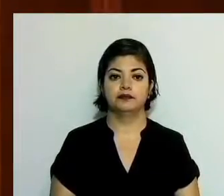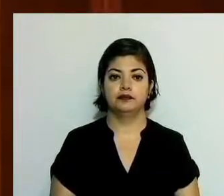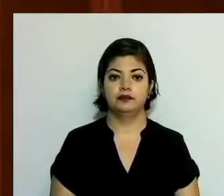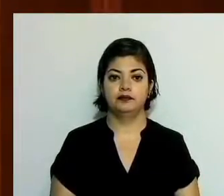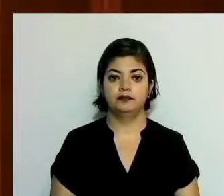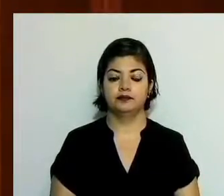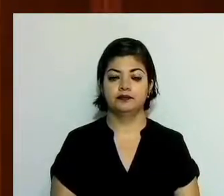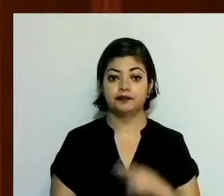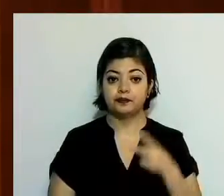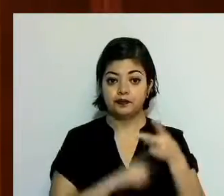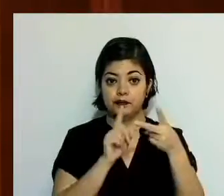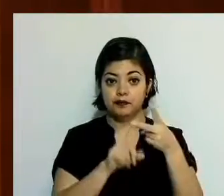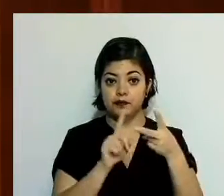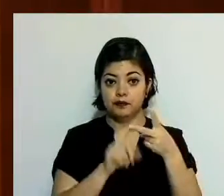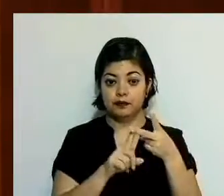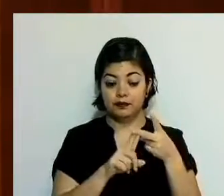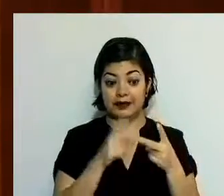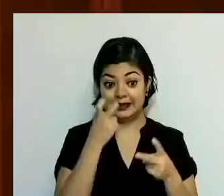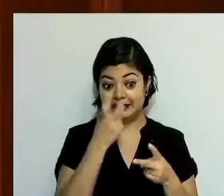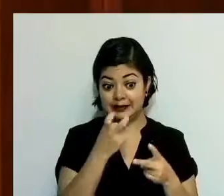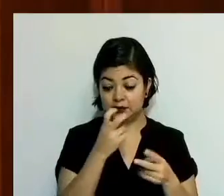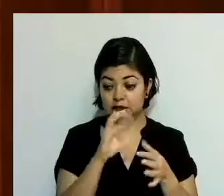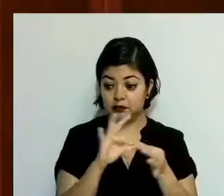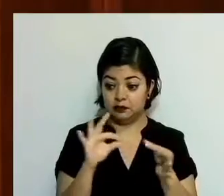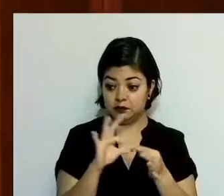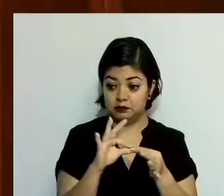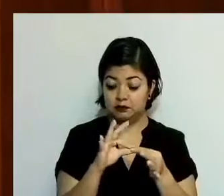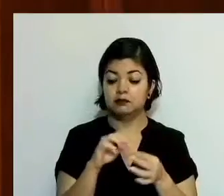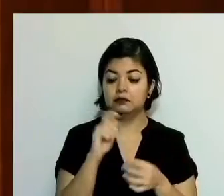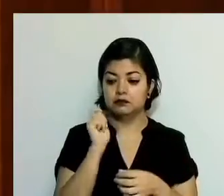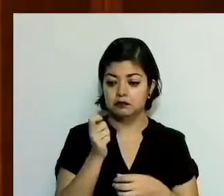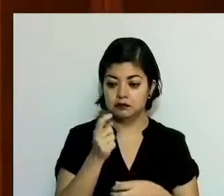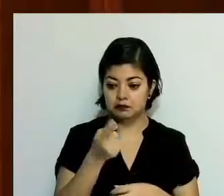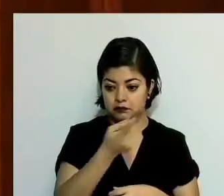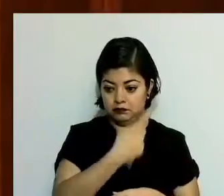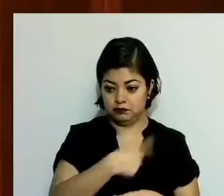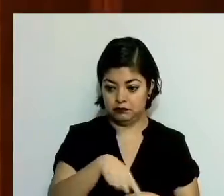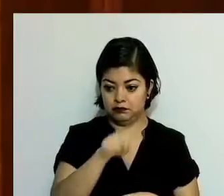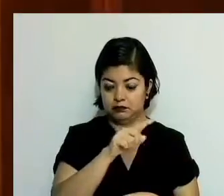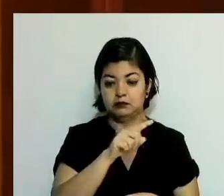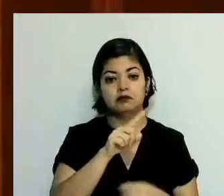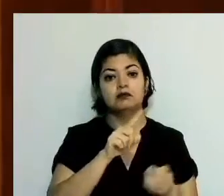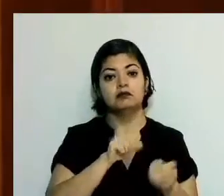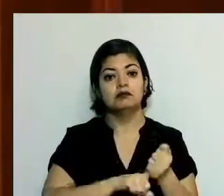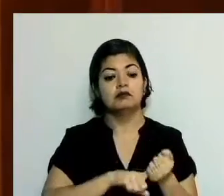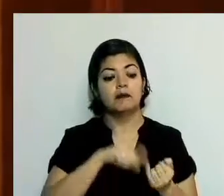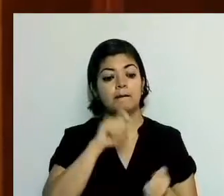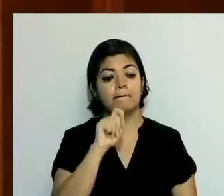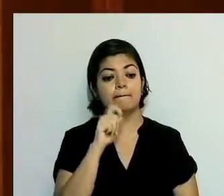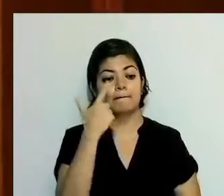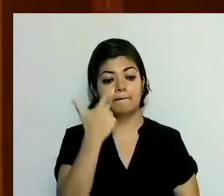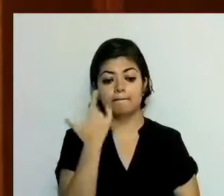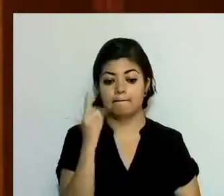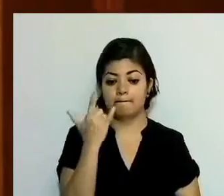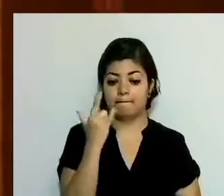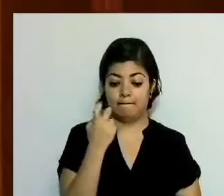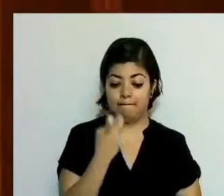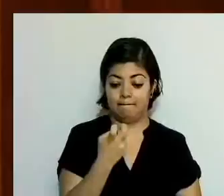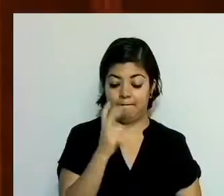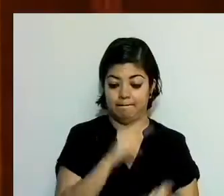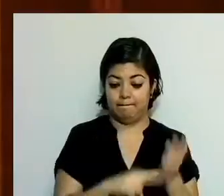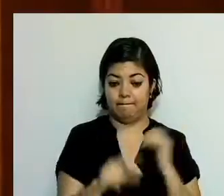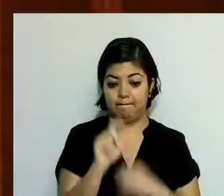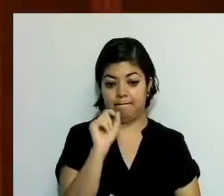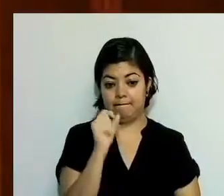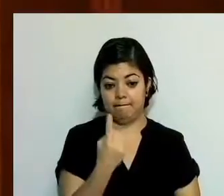2. En este contexto, la 60ª legislatura en sesión celebrada el 27 de julio del año 2021